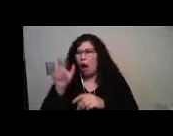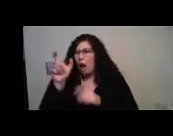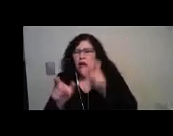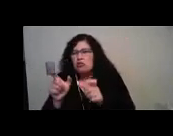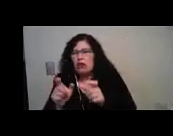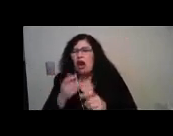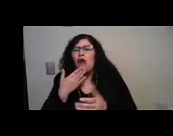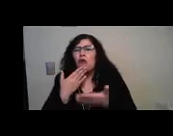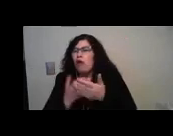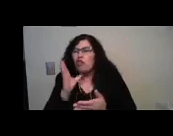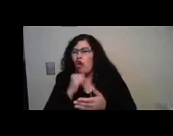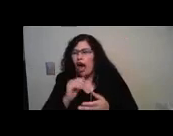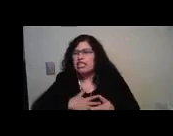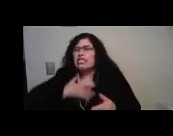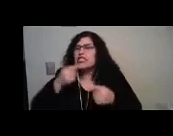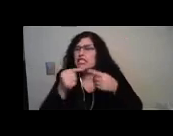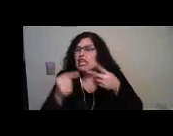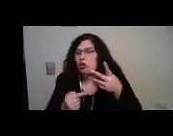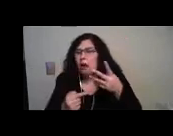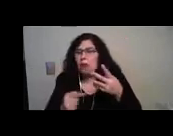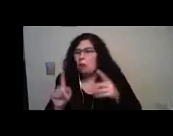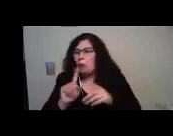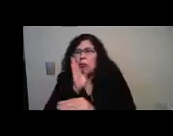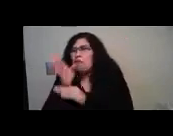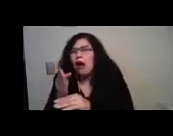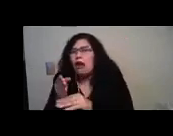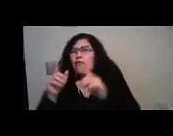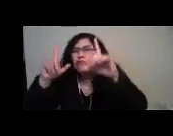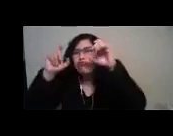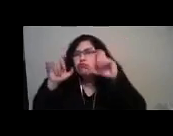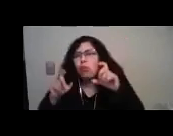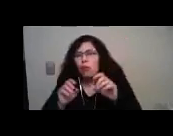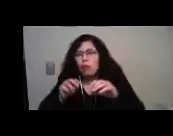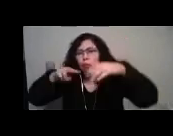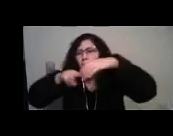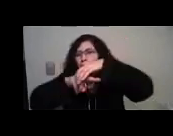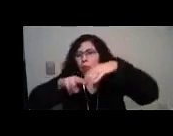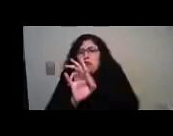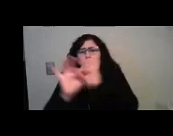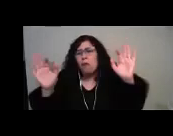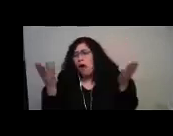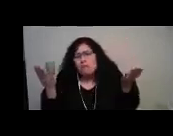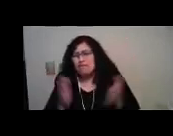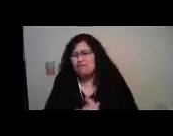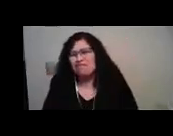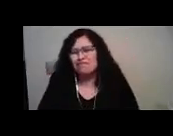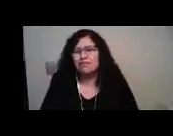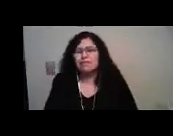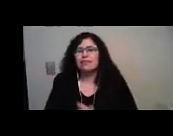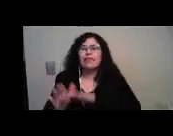difícil. ¿Y cuál sería el Salir. mejor para este tipo para los